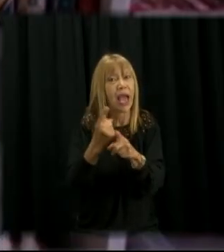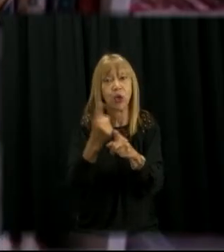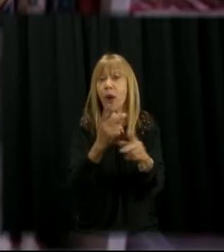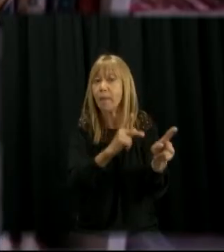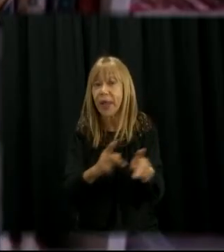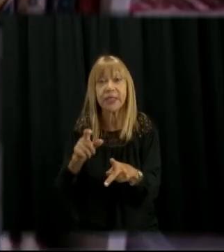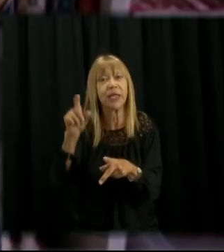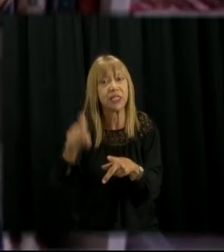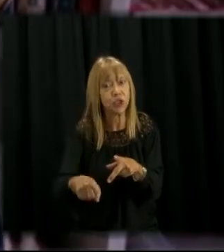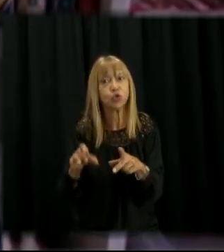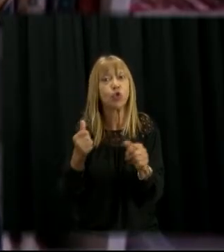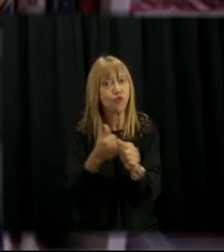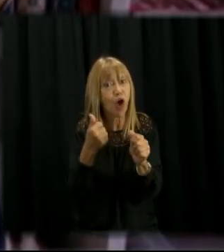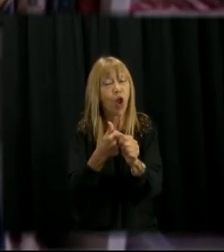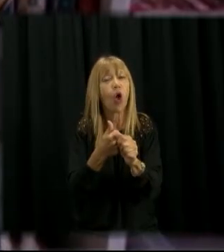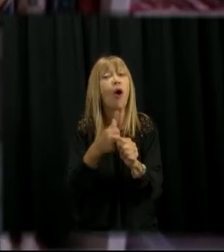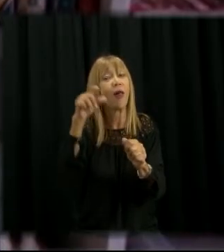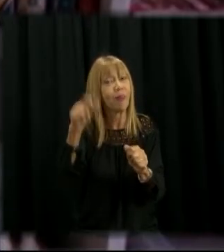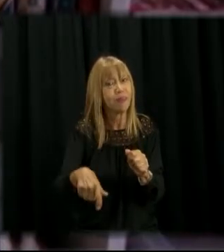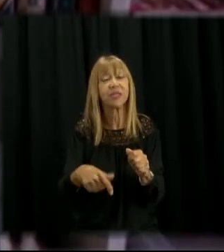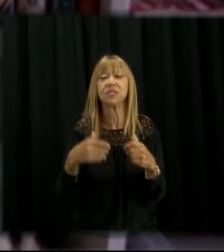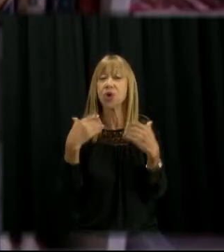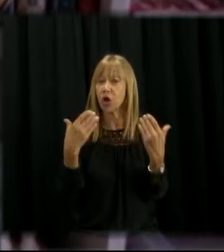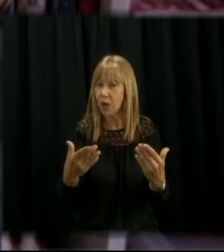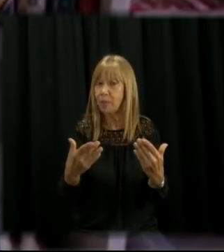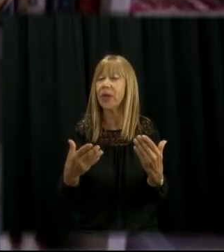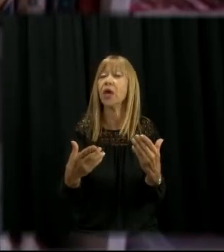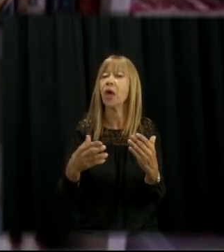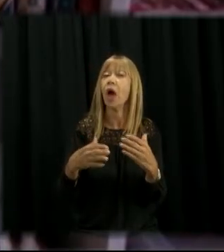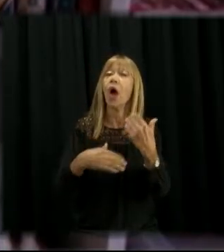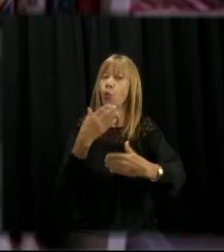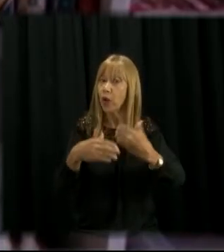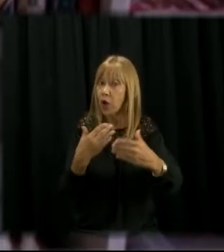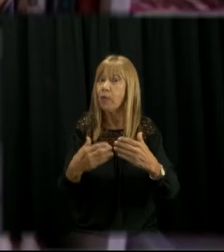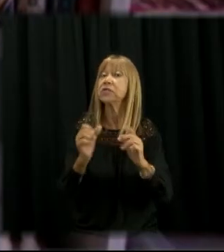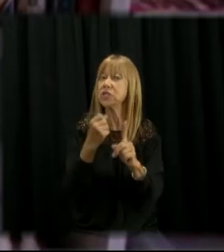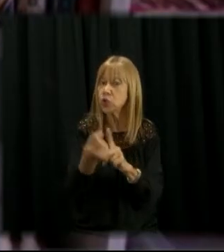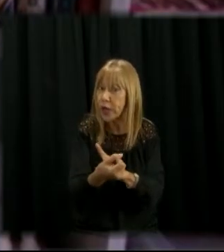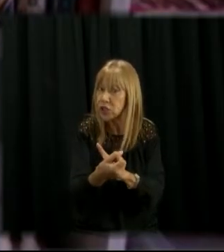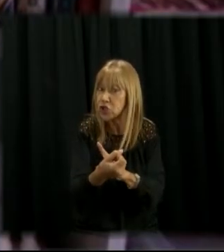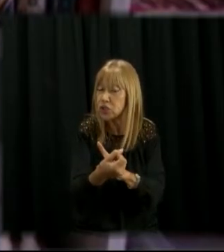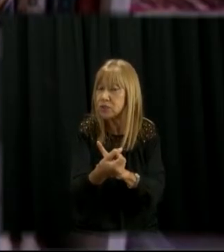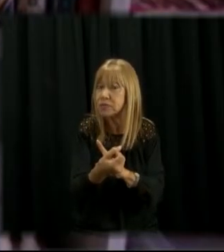no hacer la planificación a tiempo que tienen que hacer. Esto va a ser una situación